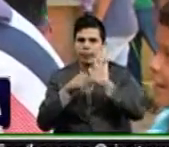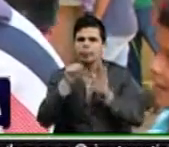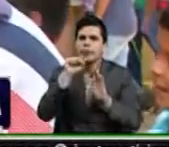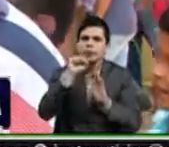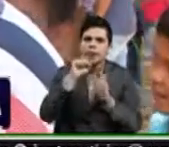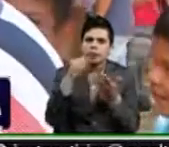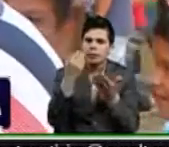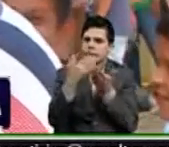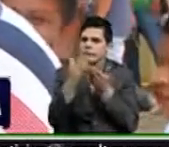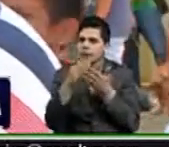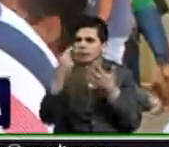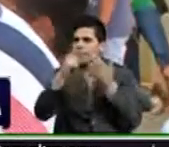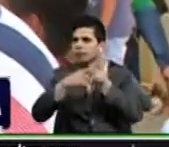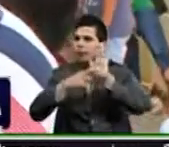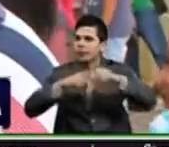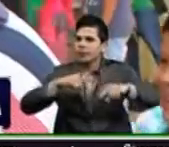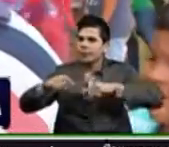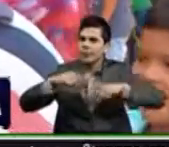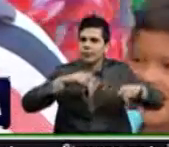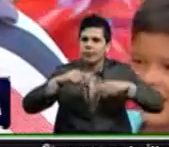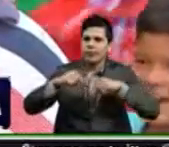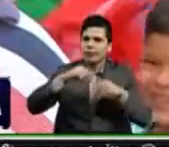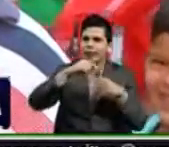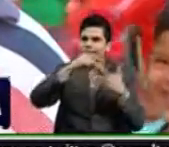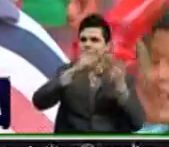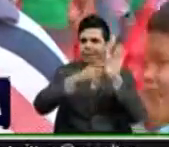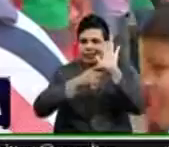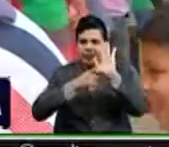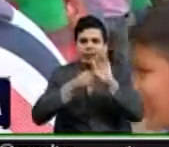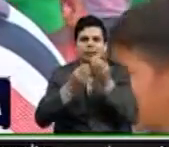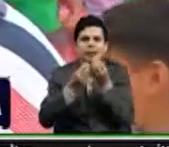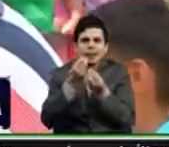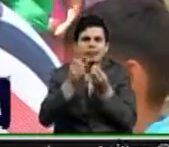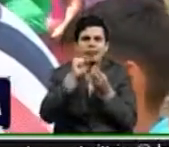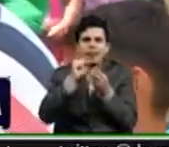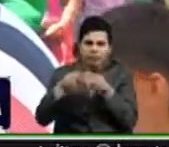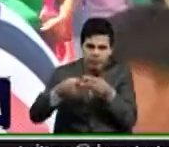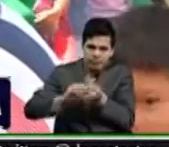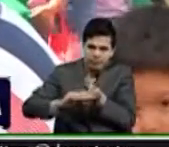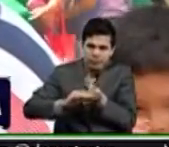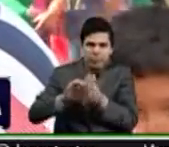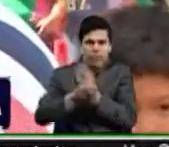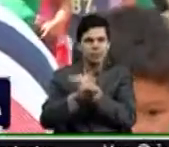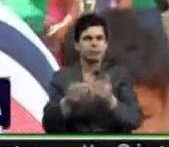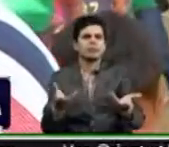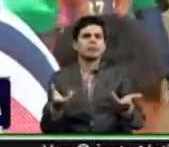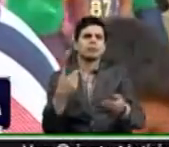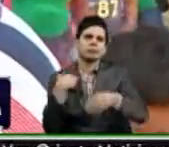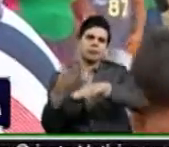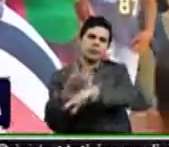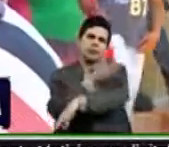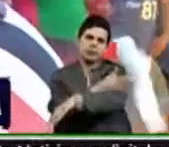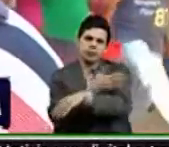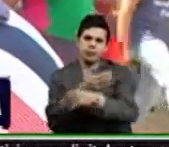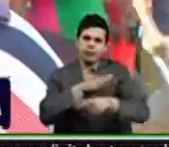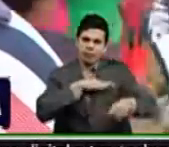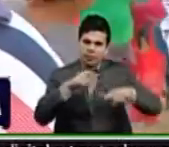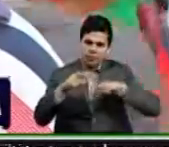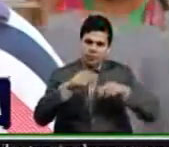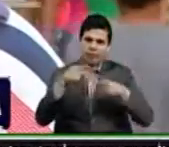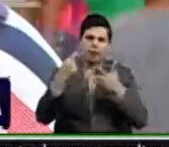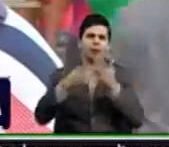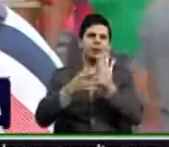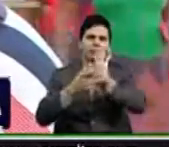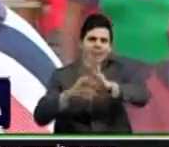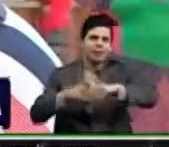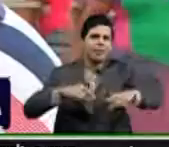y ahora nos toca a nosotros poner el gas mismo nosotros. ¿Qué estamos haciendo? Yo le pido al señor alcalde de Bucaramanga, doctor